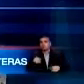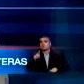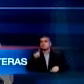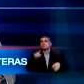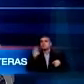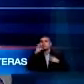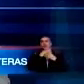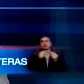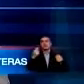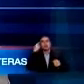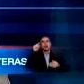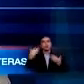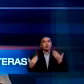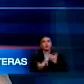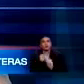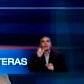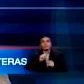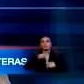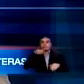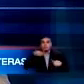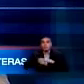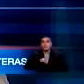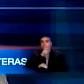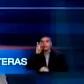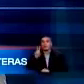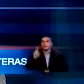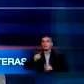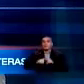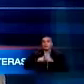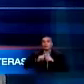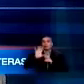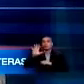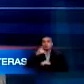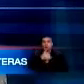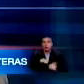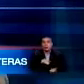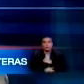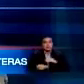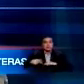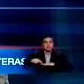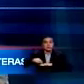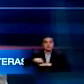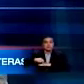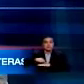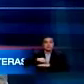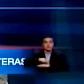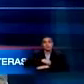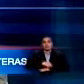buscan soluciones a la nueva ola de migrantes venezolanos que huye de su país a pie.